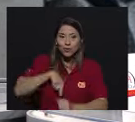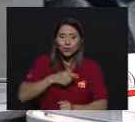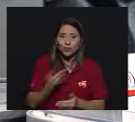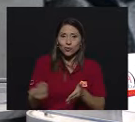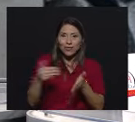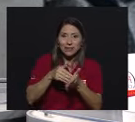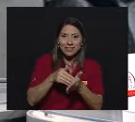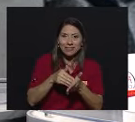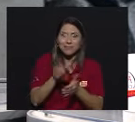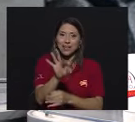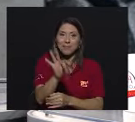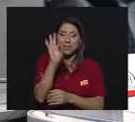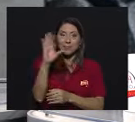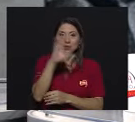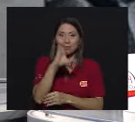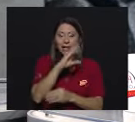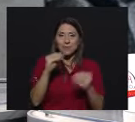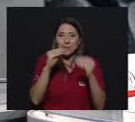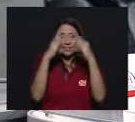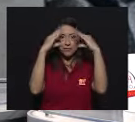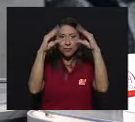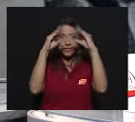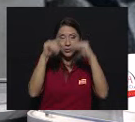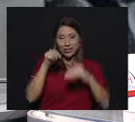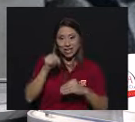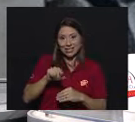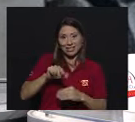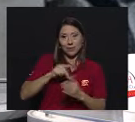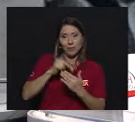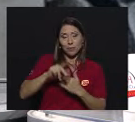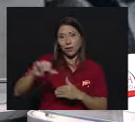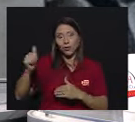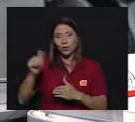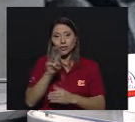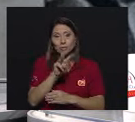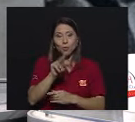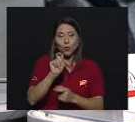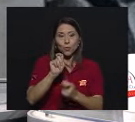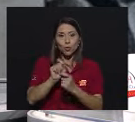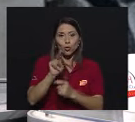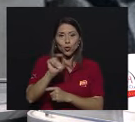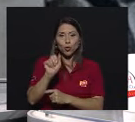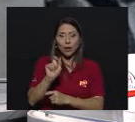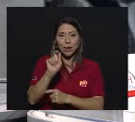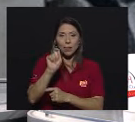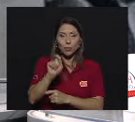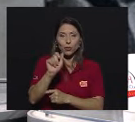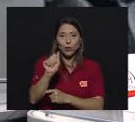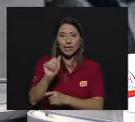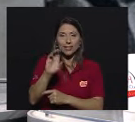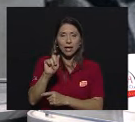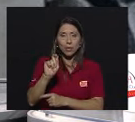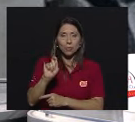estar con nosotros una vez más. Le invitamos a buscar más información sobre este y otros temas en